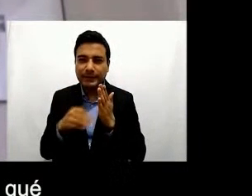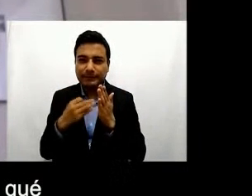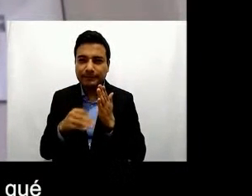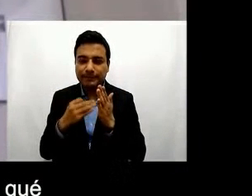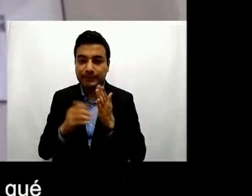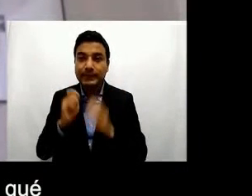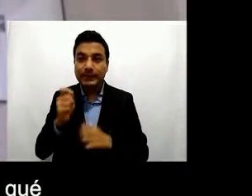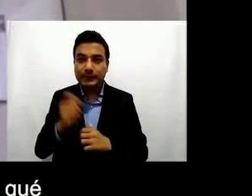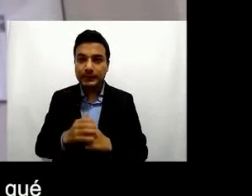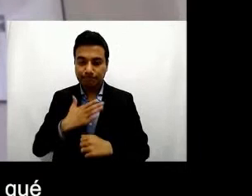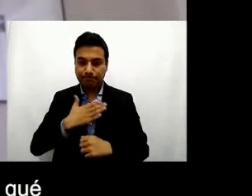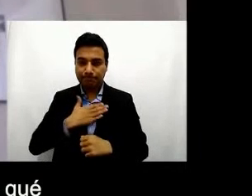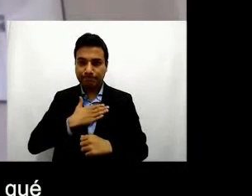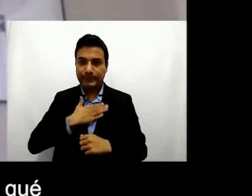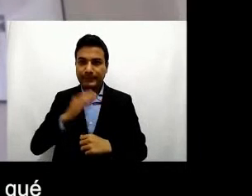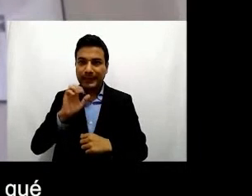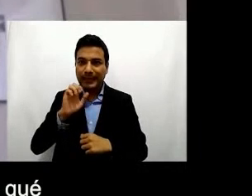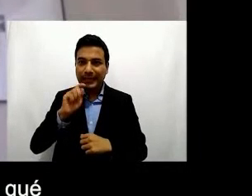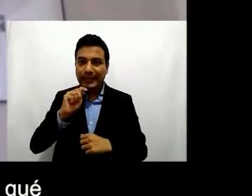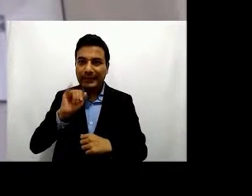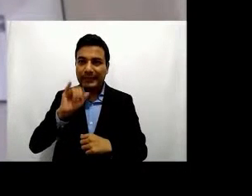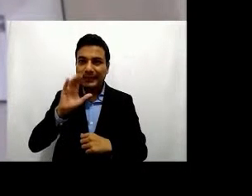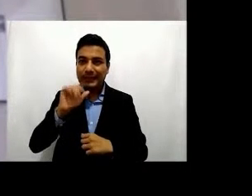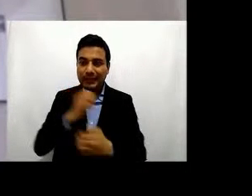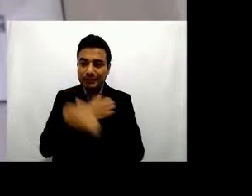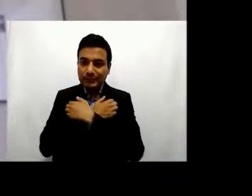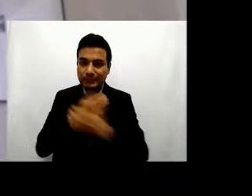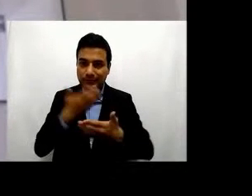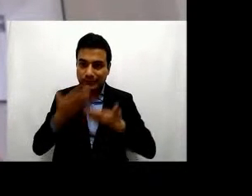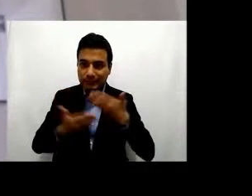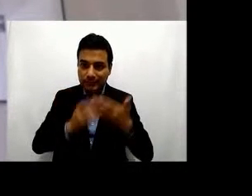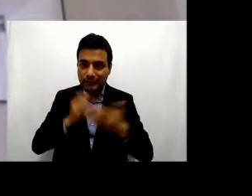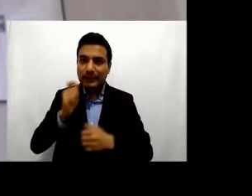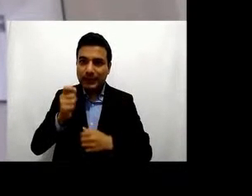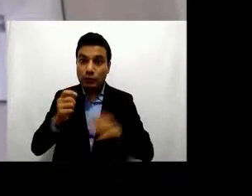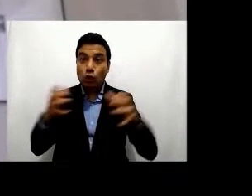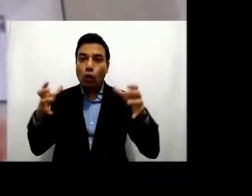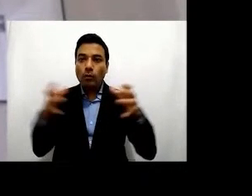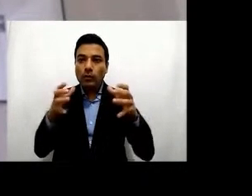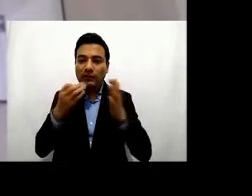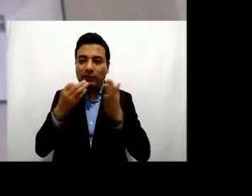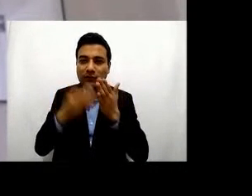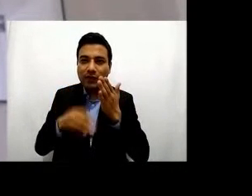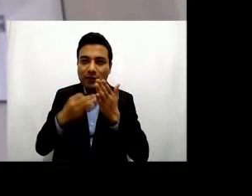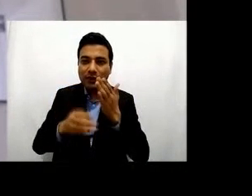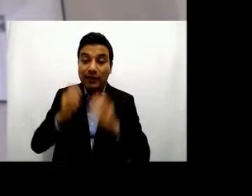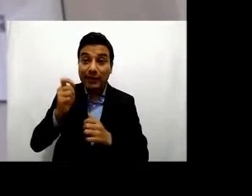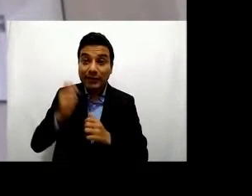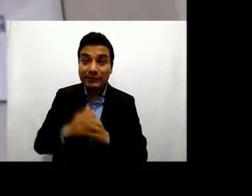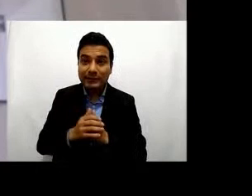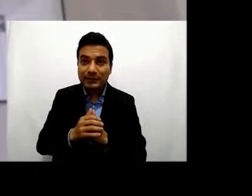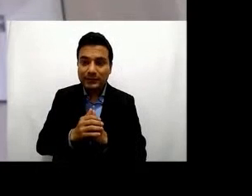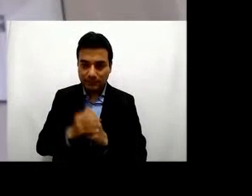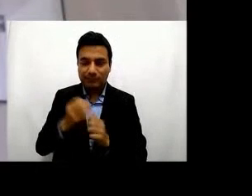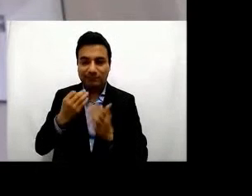ética, qué necesitamos a nivel comunitario. Y hay una ambición